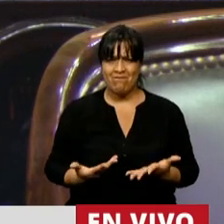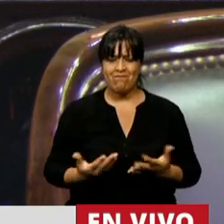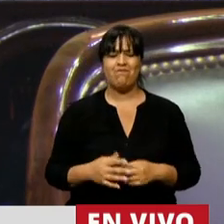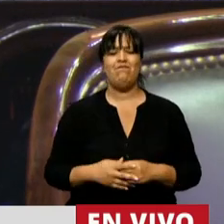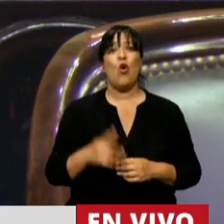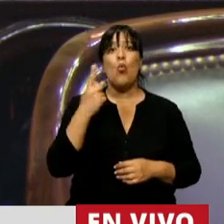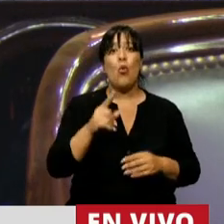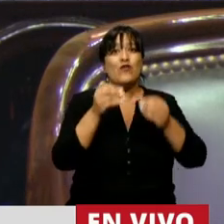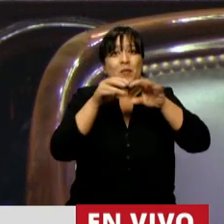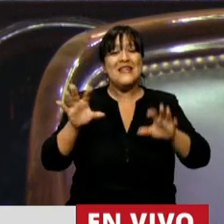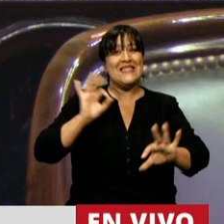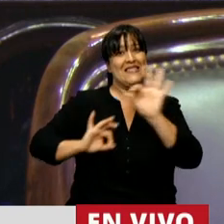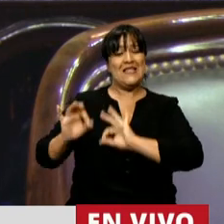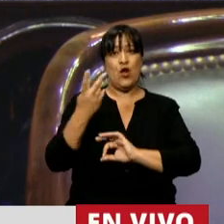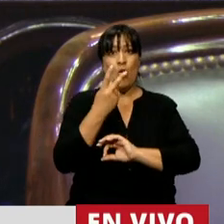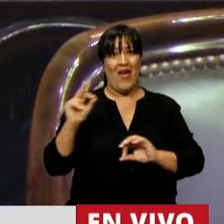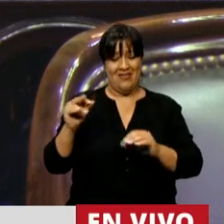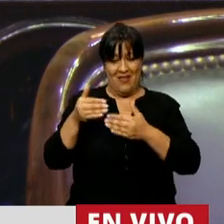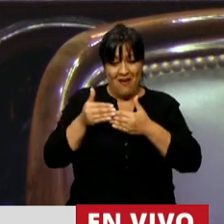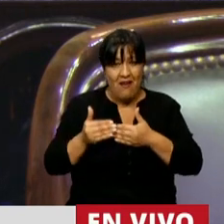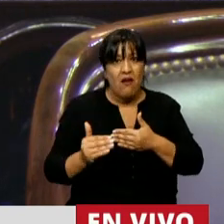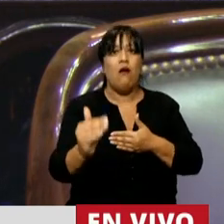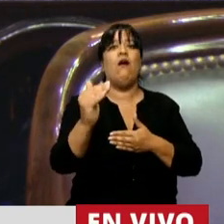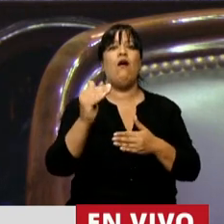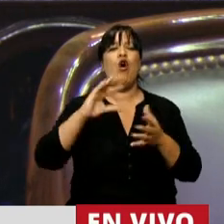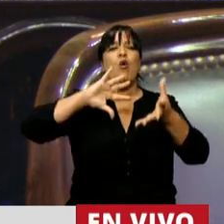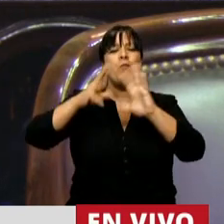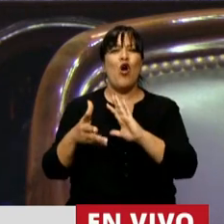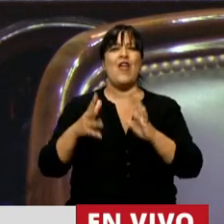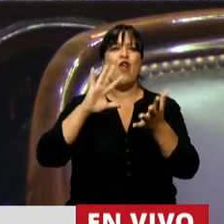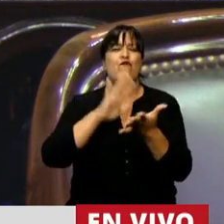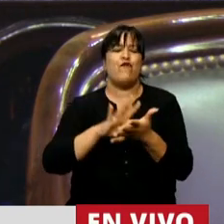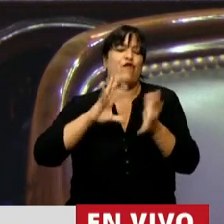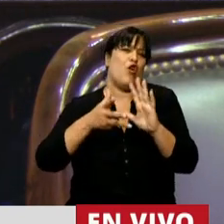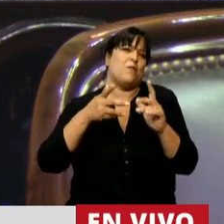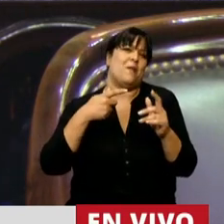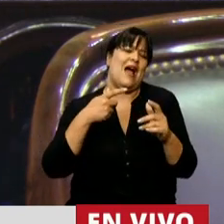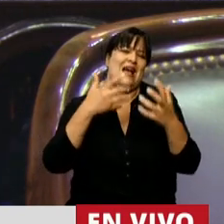Desde el inicio del siglo XX, el modelo del sistema jubilatorio de la Argentina